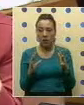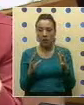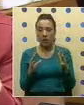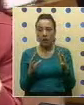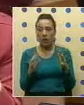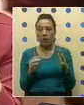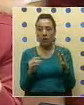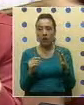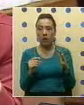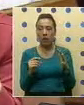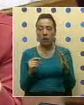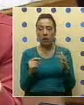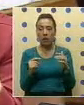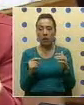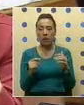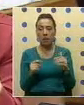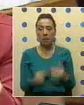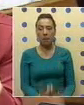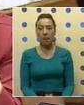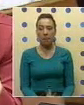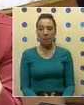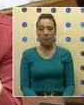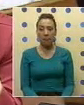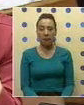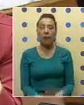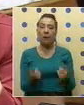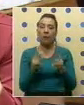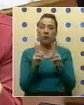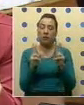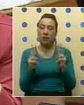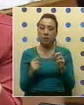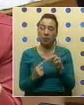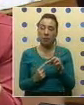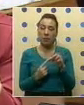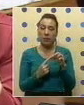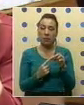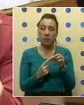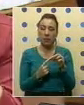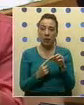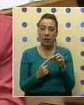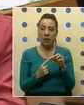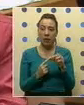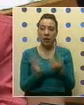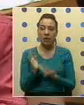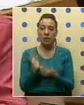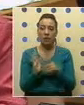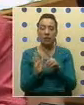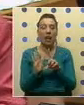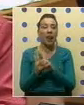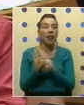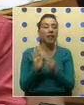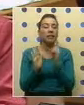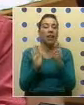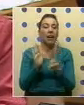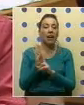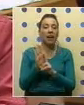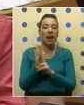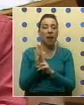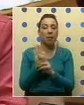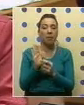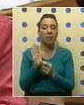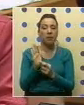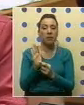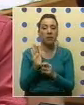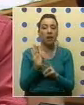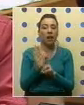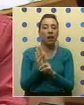Dentro de ella, yo diría que uno de los temas esenciales es que gran parte de esta ley va al reglamento. Y el reglamento